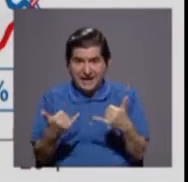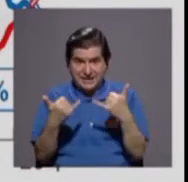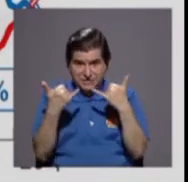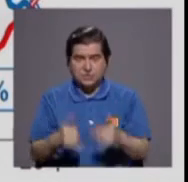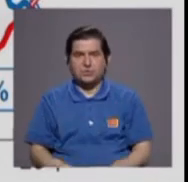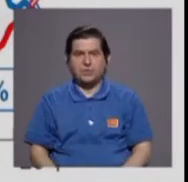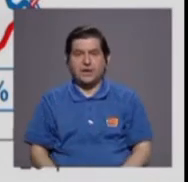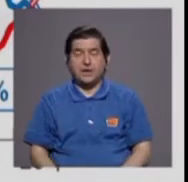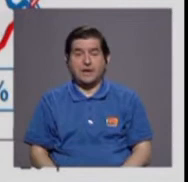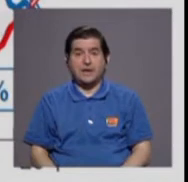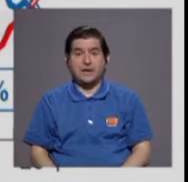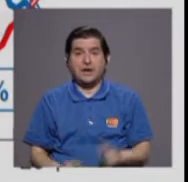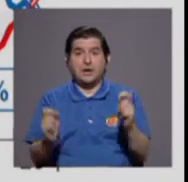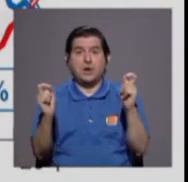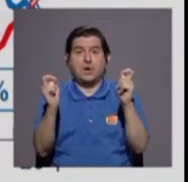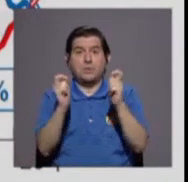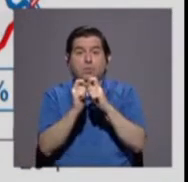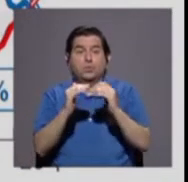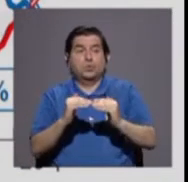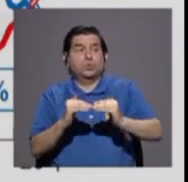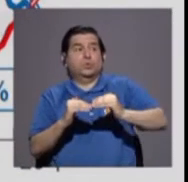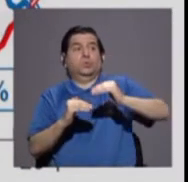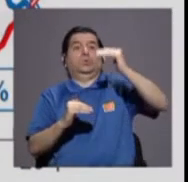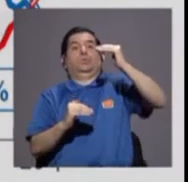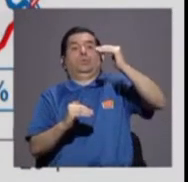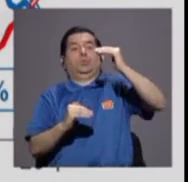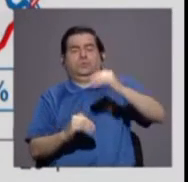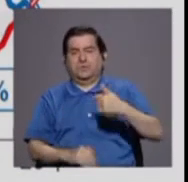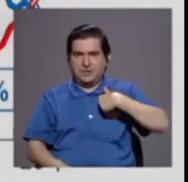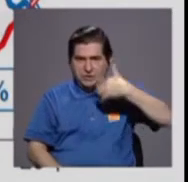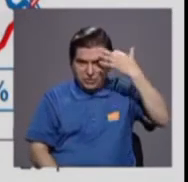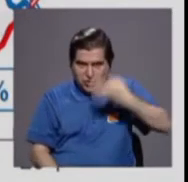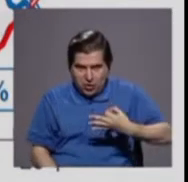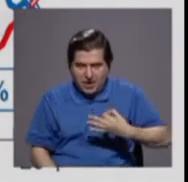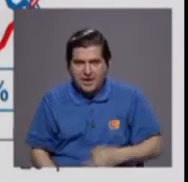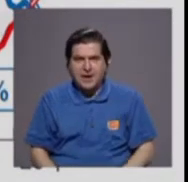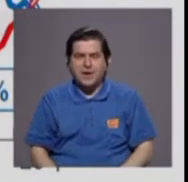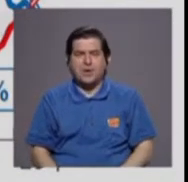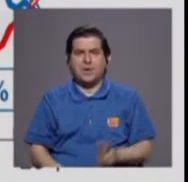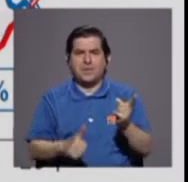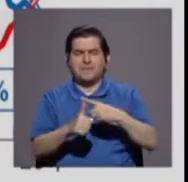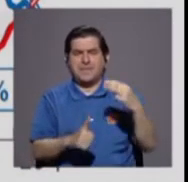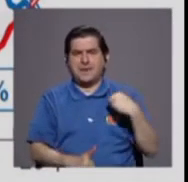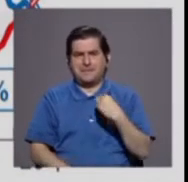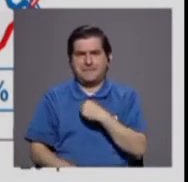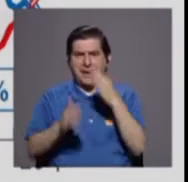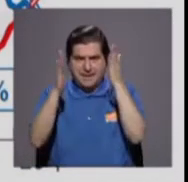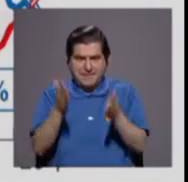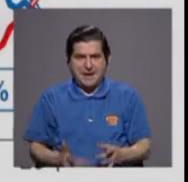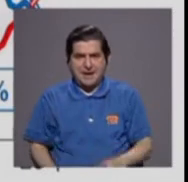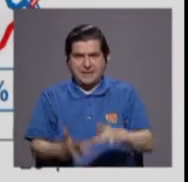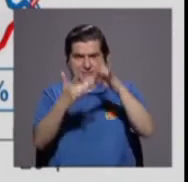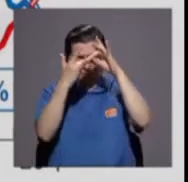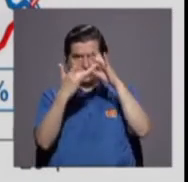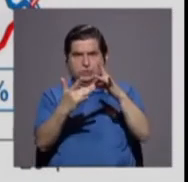en uno de sus puntos más altos. Y creo que para el primer ministro, en